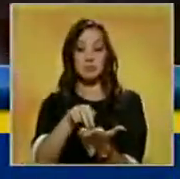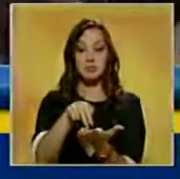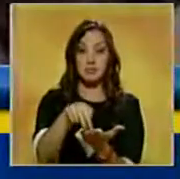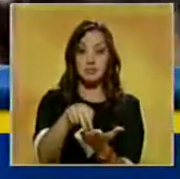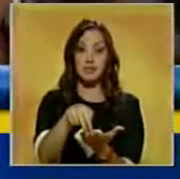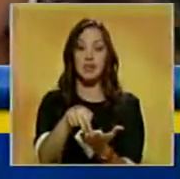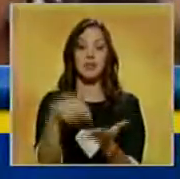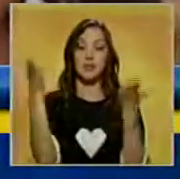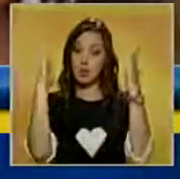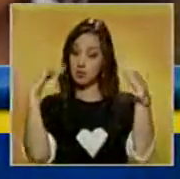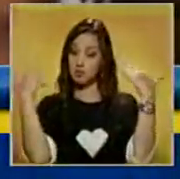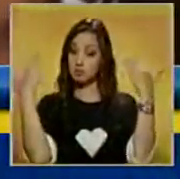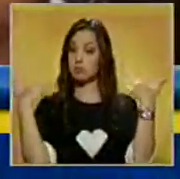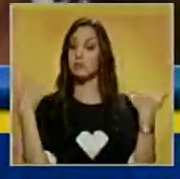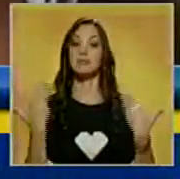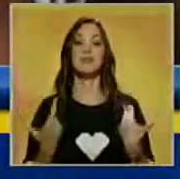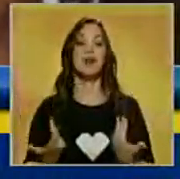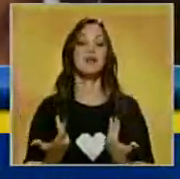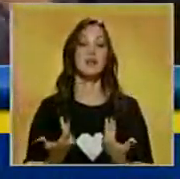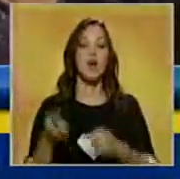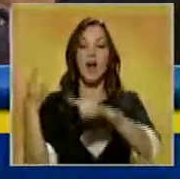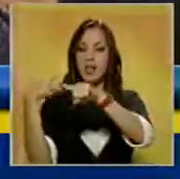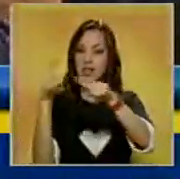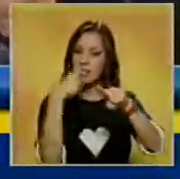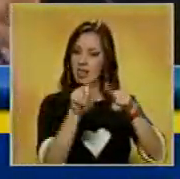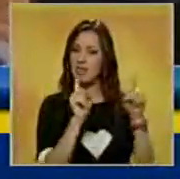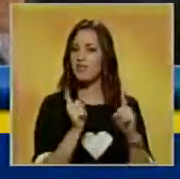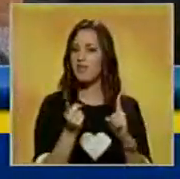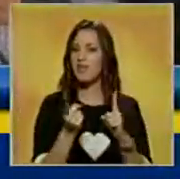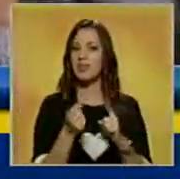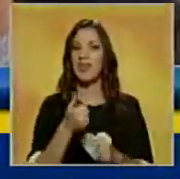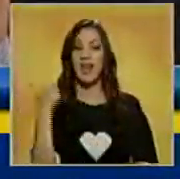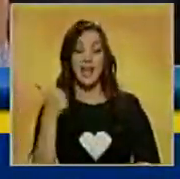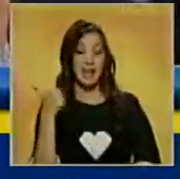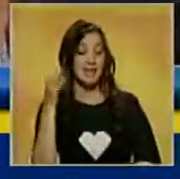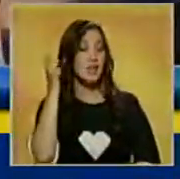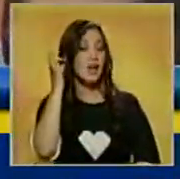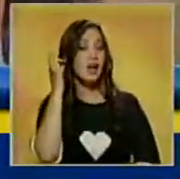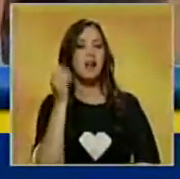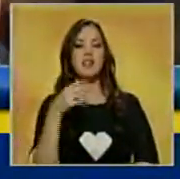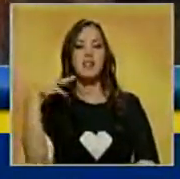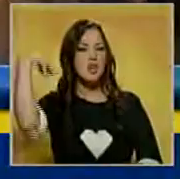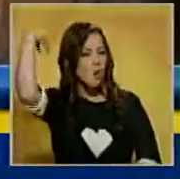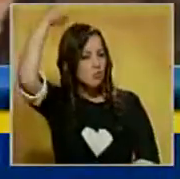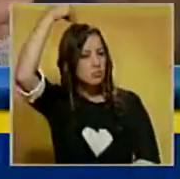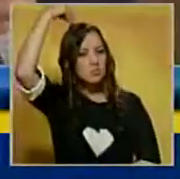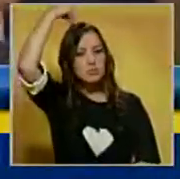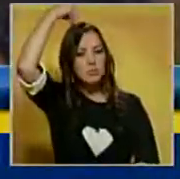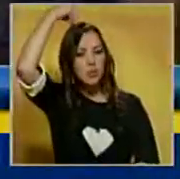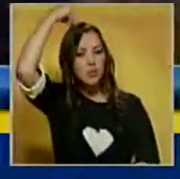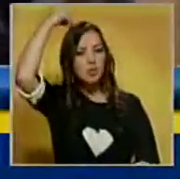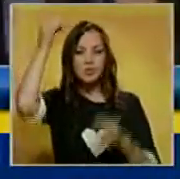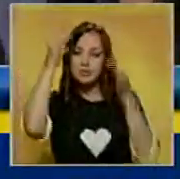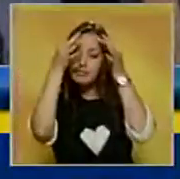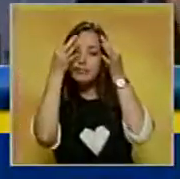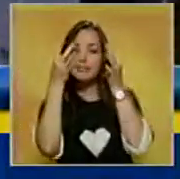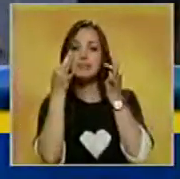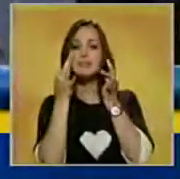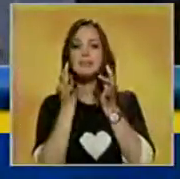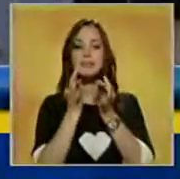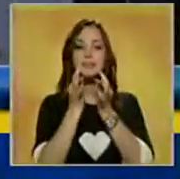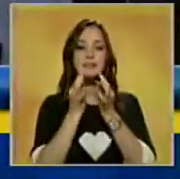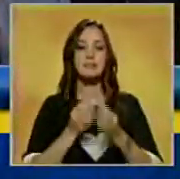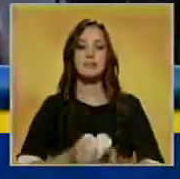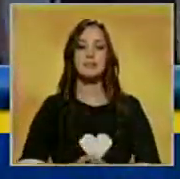más destructuradas en diferentes niveles. Y Kendall Jenner, quien optó por un moño alto y hebras finas en la